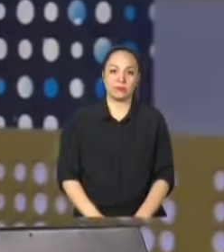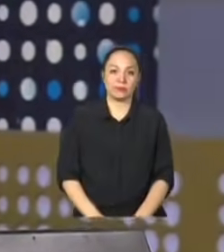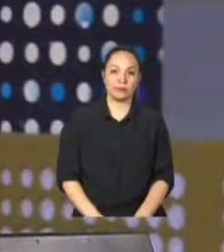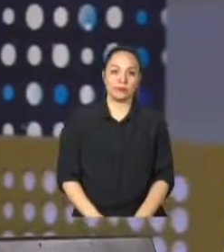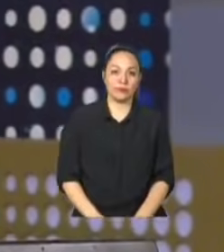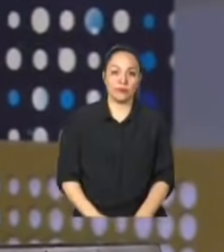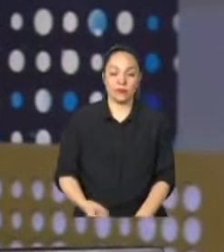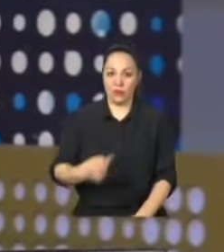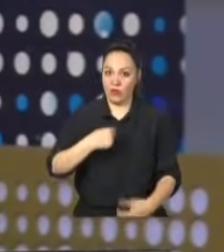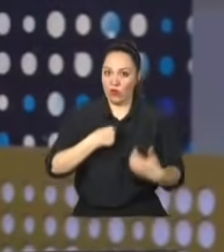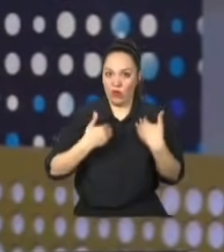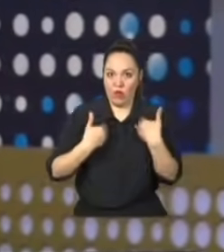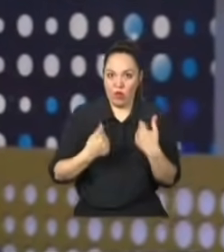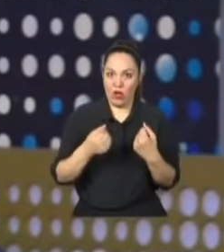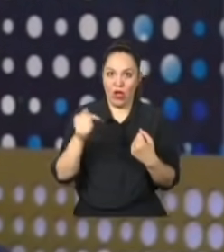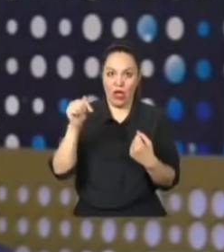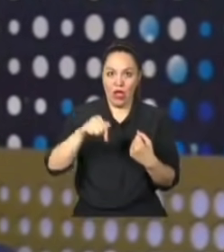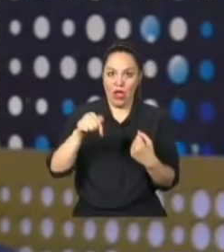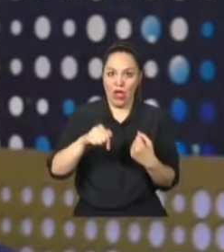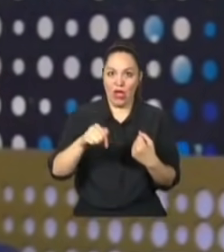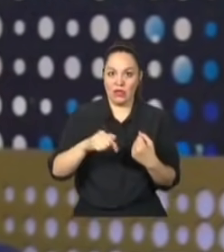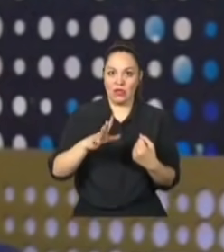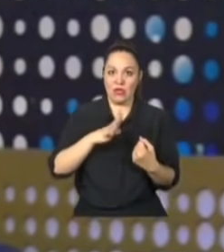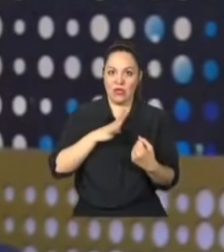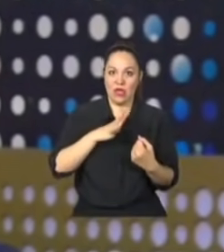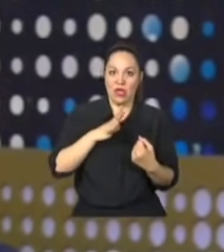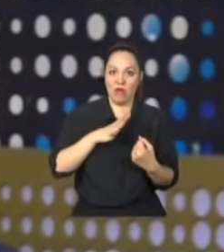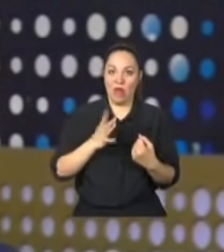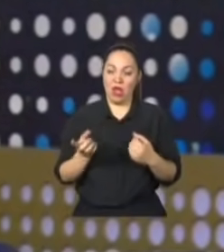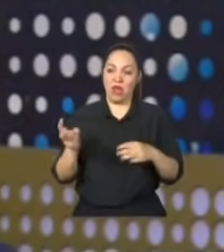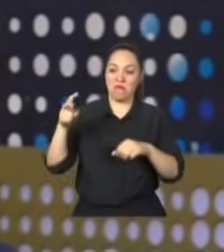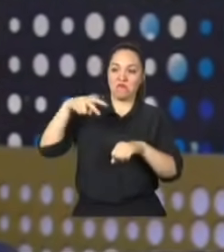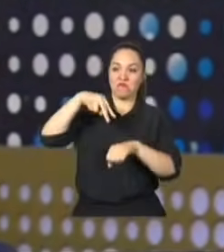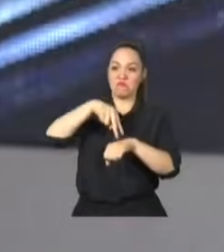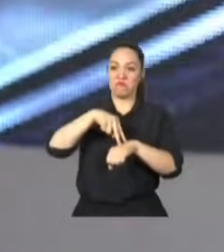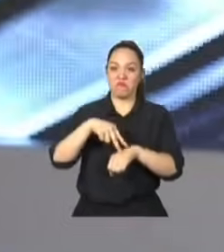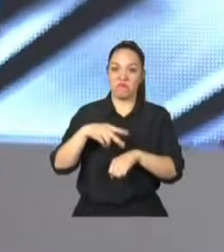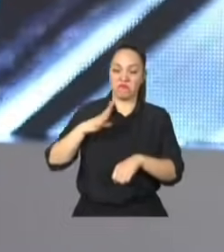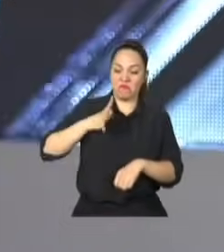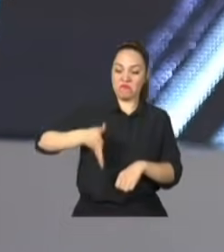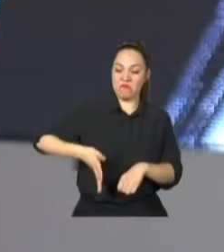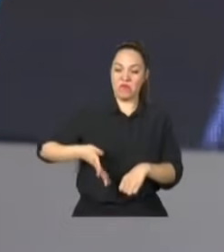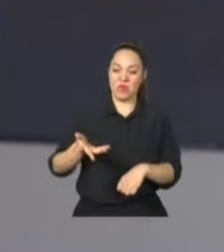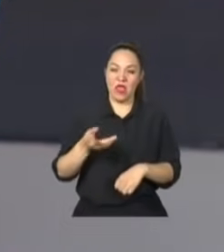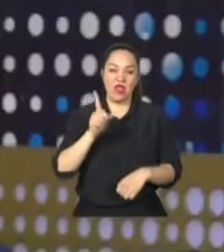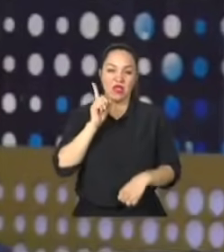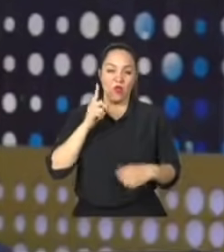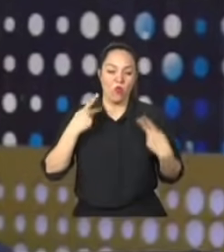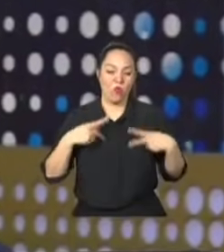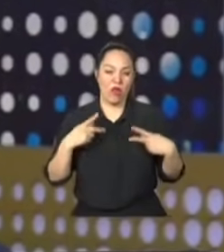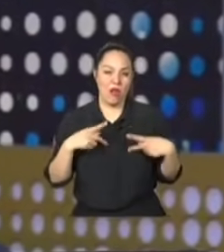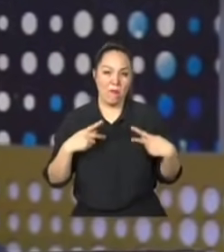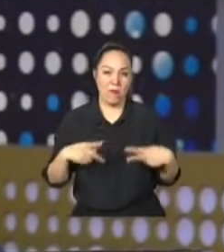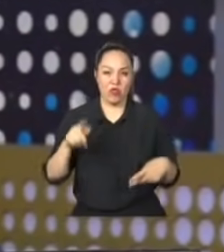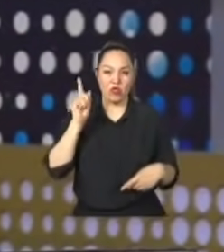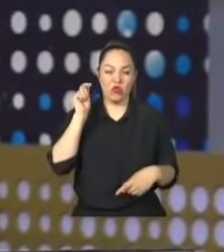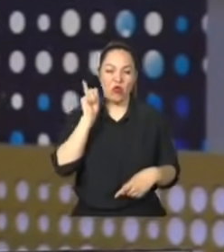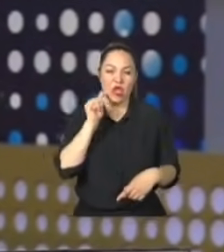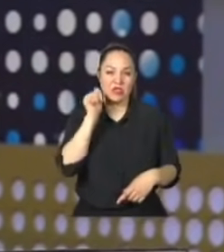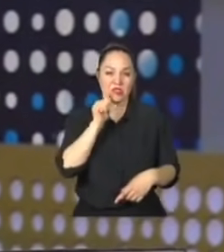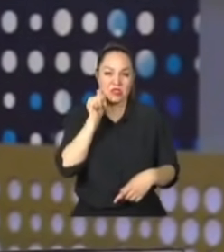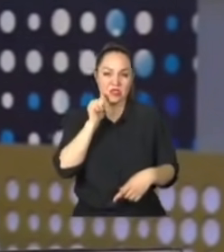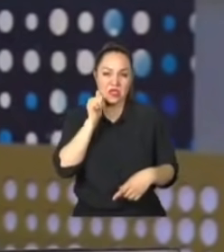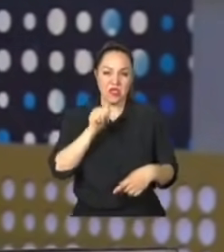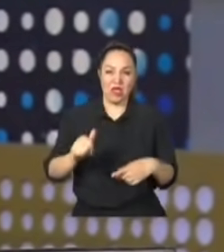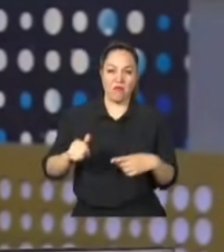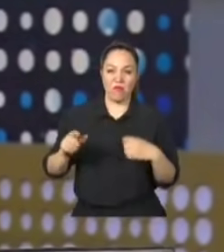Yo no entiendo por qué aquí Giselle viene a postularse si es la persona más liosa de todas. Habla de paz, habla